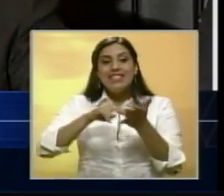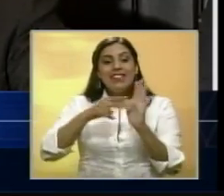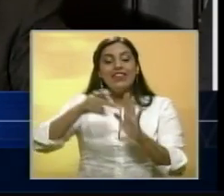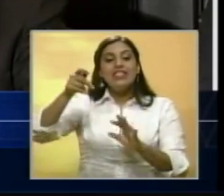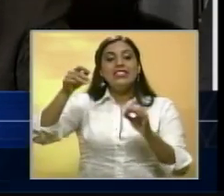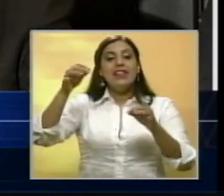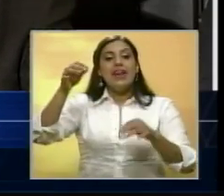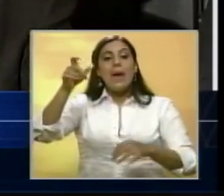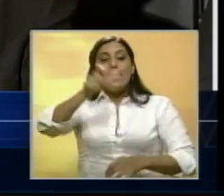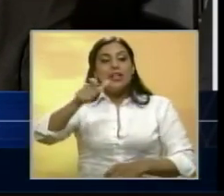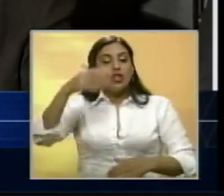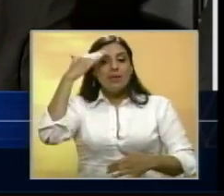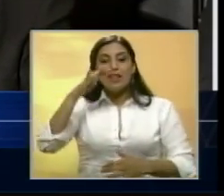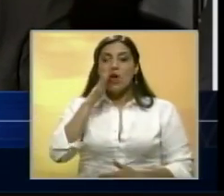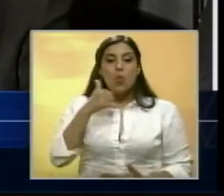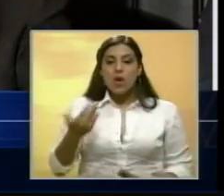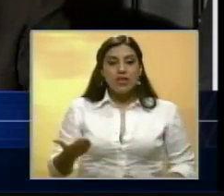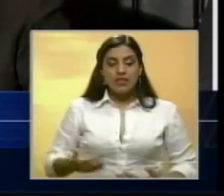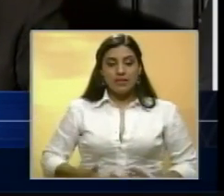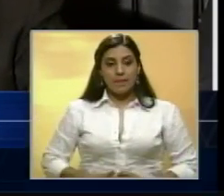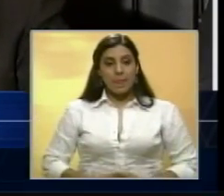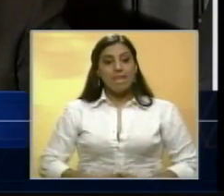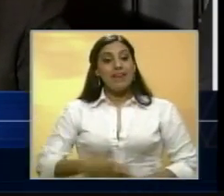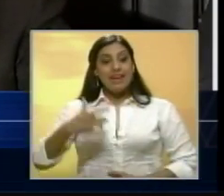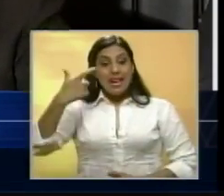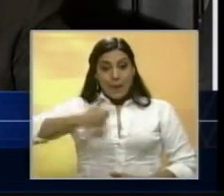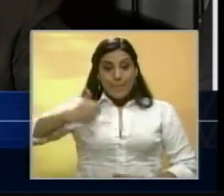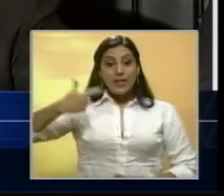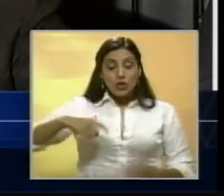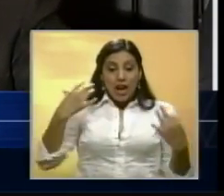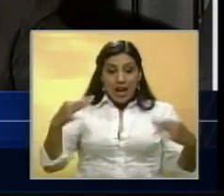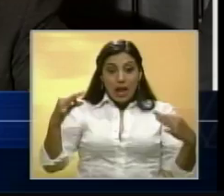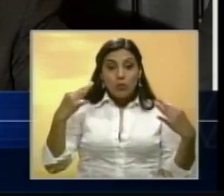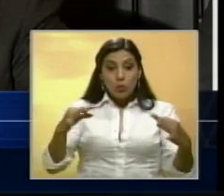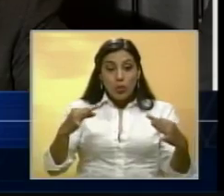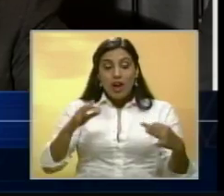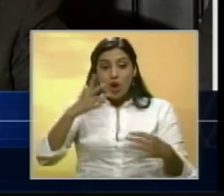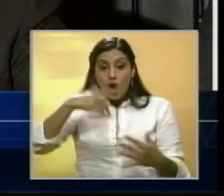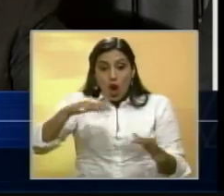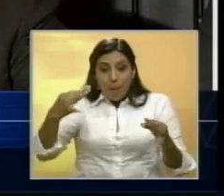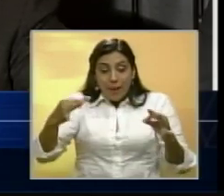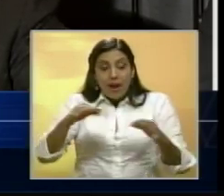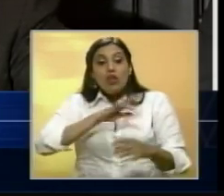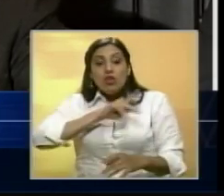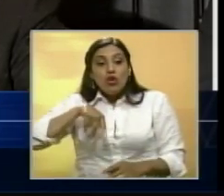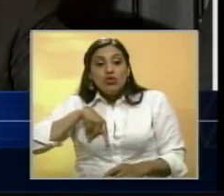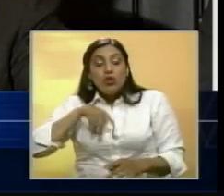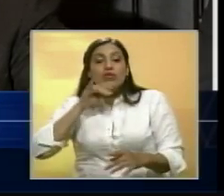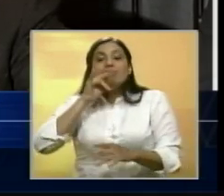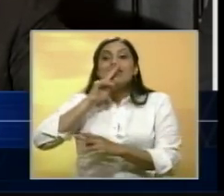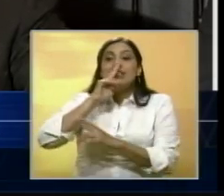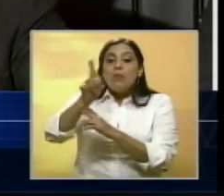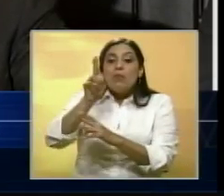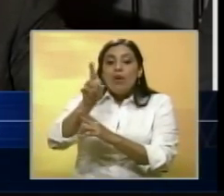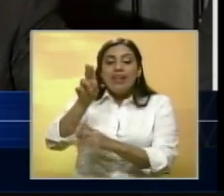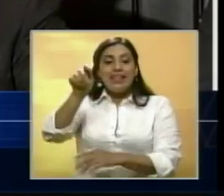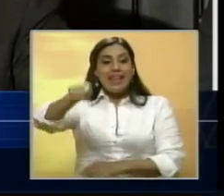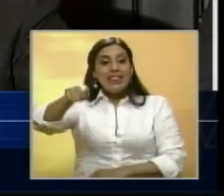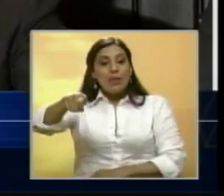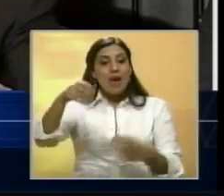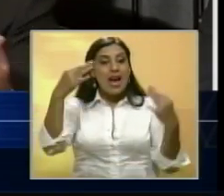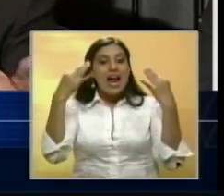jueces civiles. Y los civiles solo respondemos ante nuestros tribunales